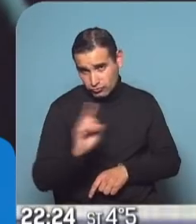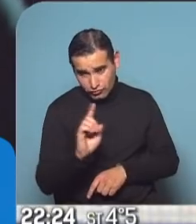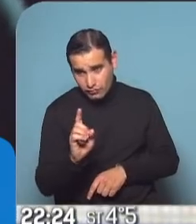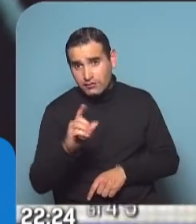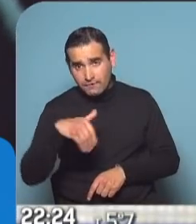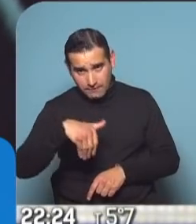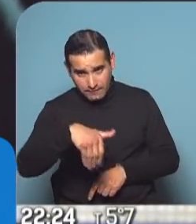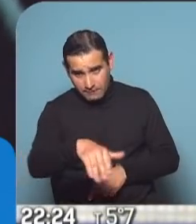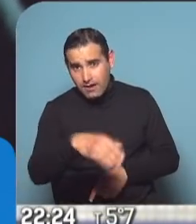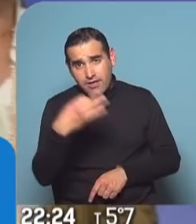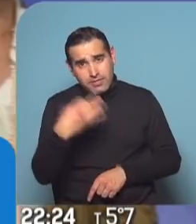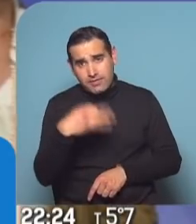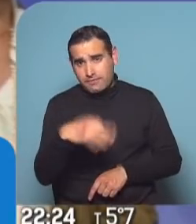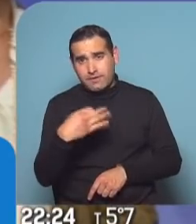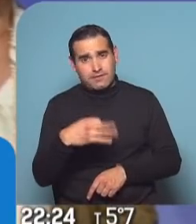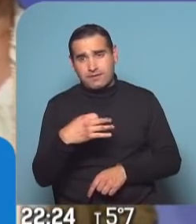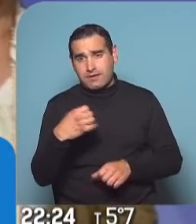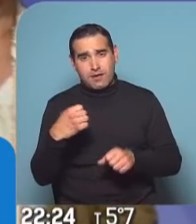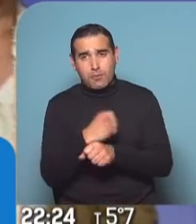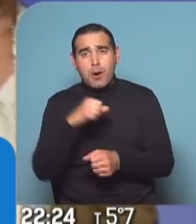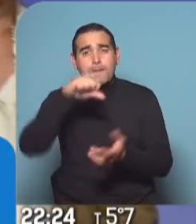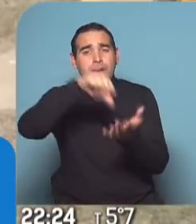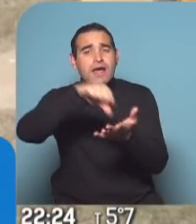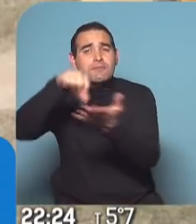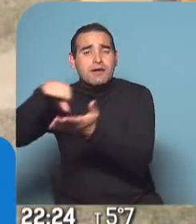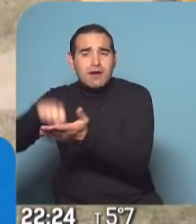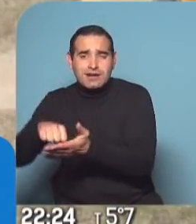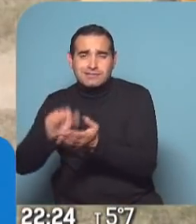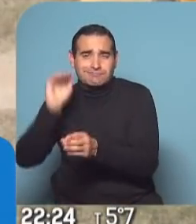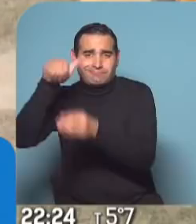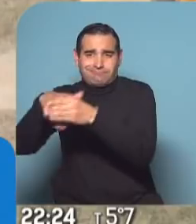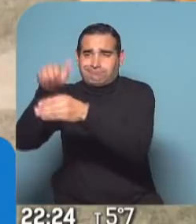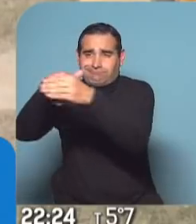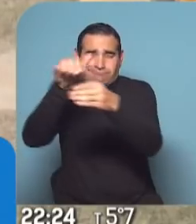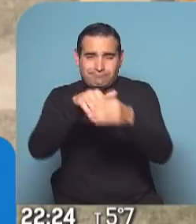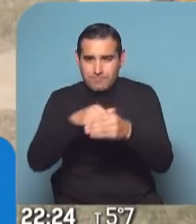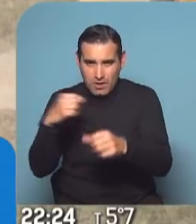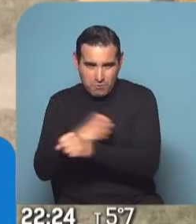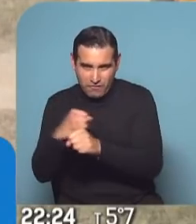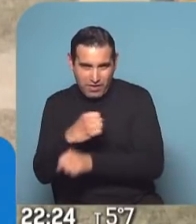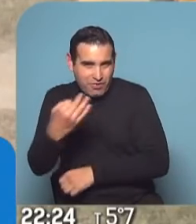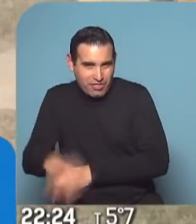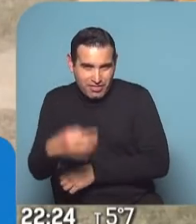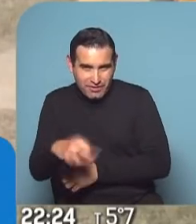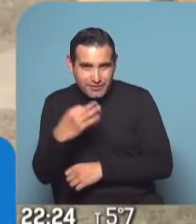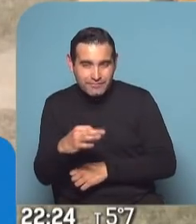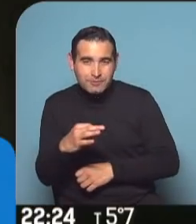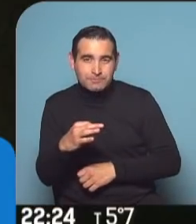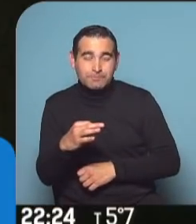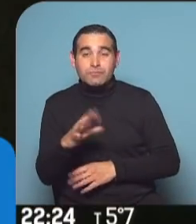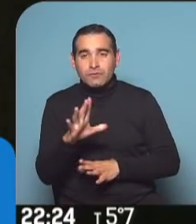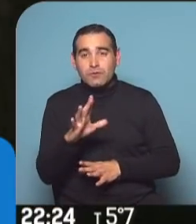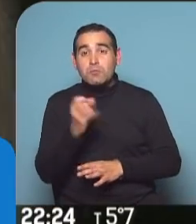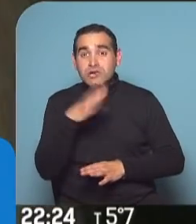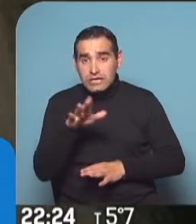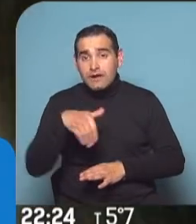tiene que ser refrendado dentro de cada país. Lo que puede ocurrir es que, es que en el mejor de los casos